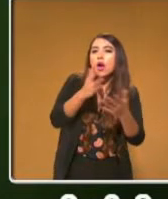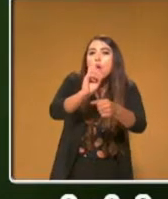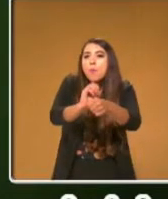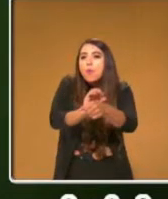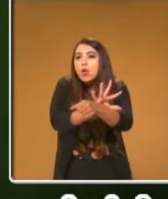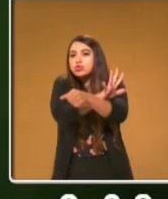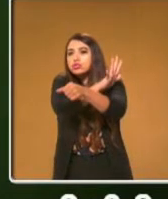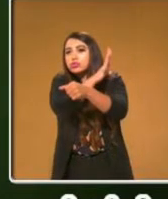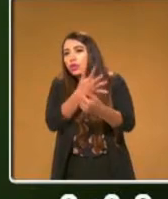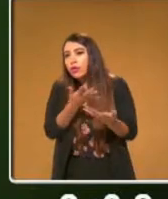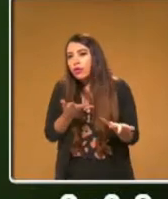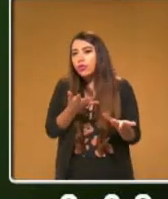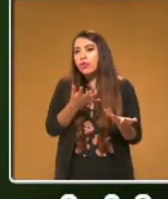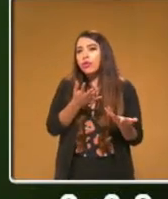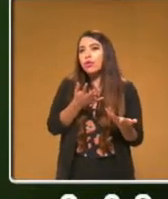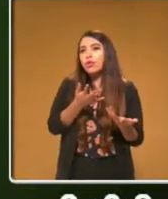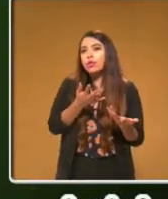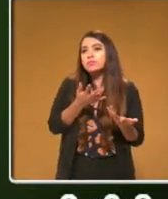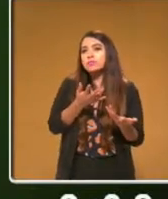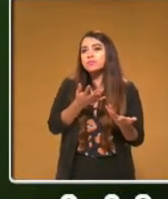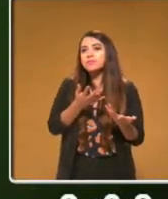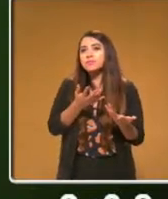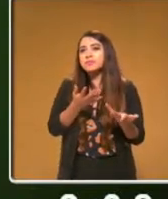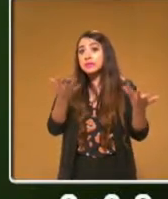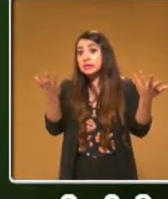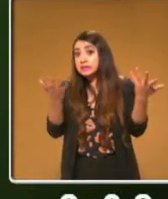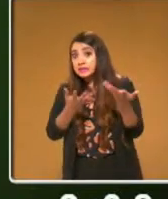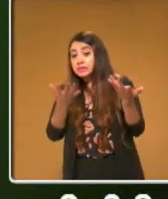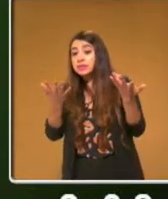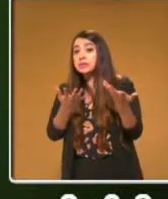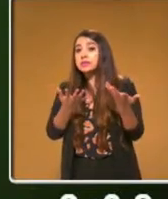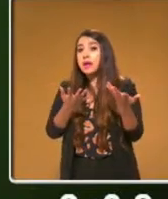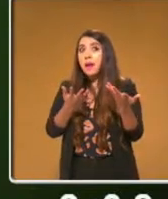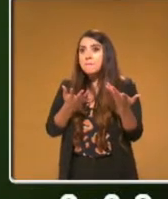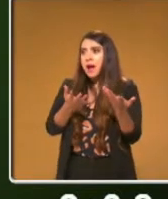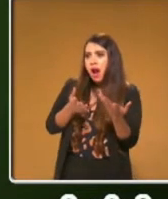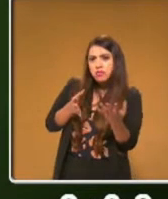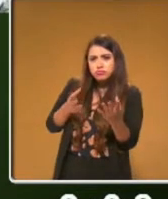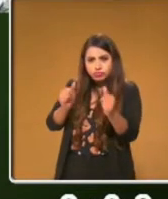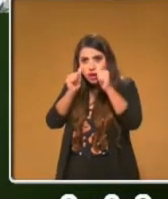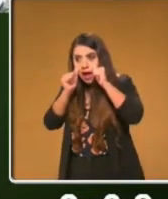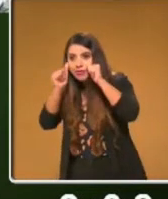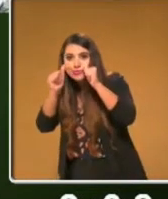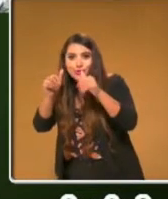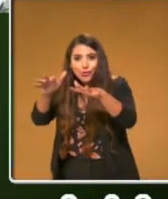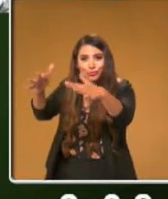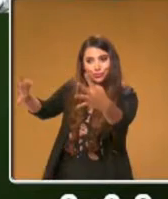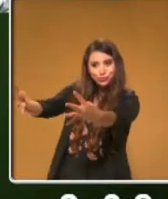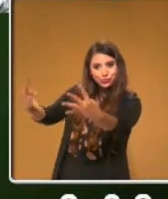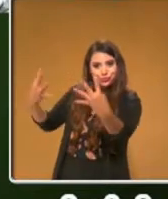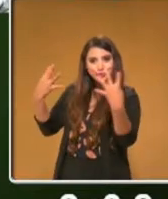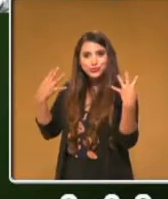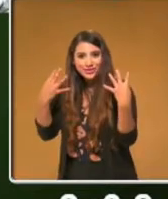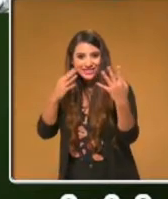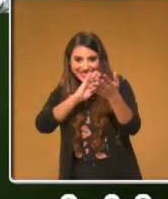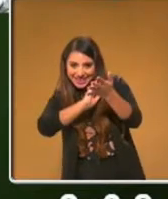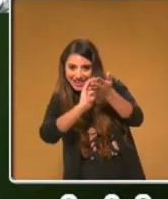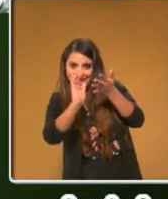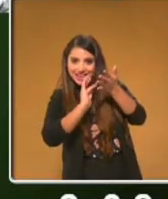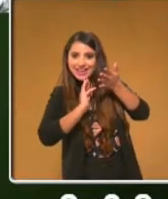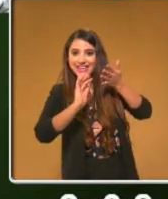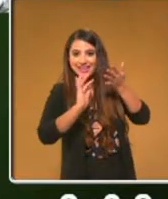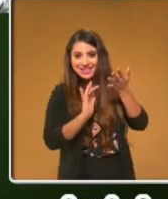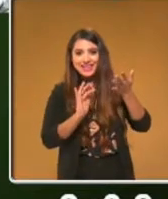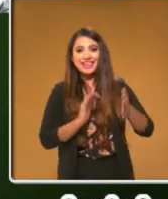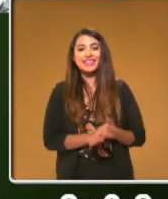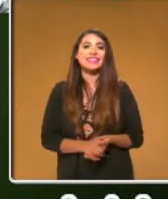de aquellas emociones que hay que hacer para atraer al público a leer las historietas, así